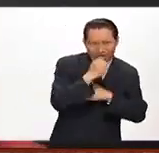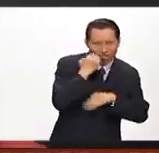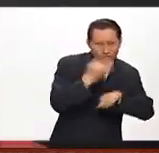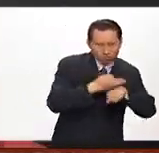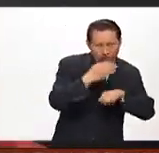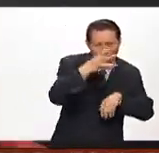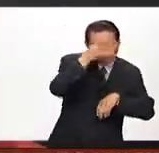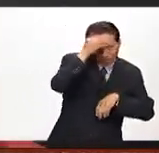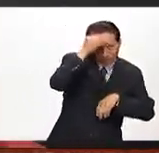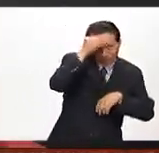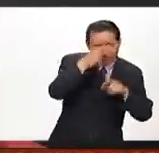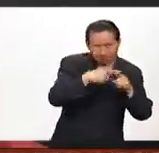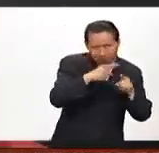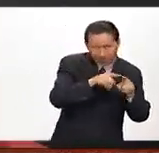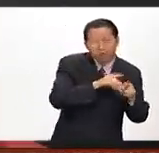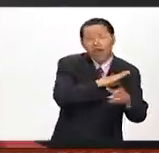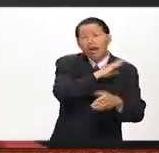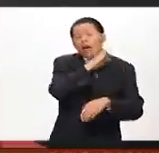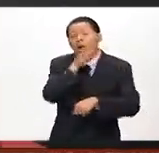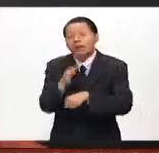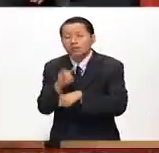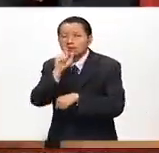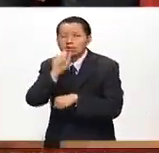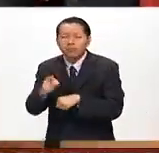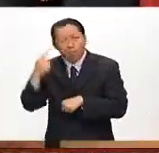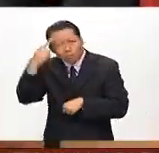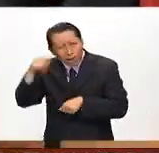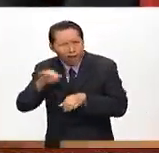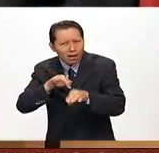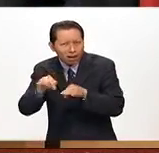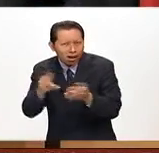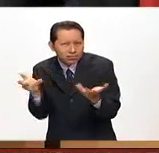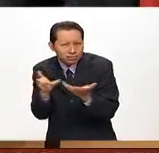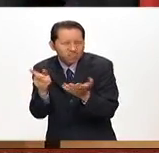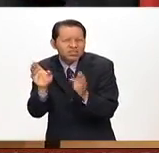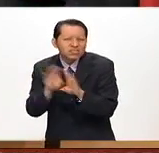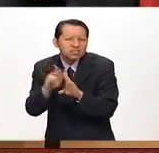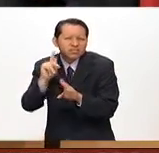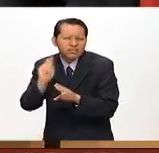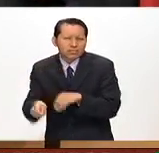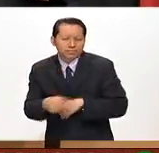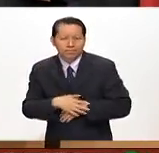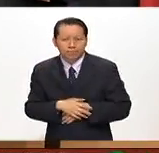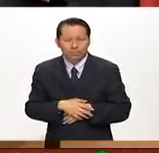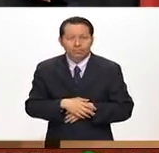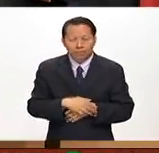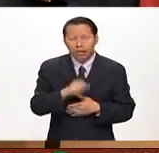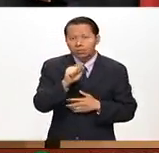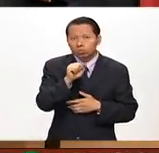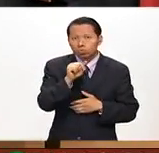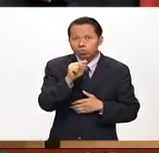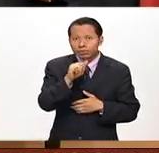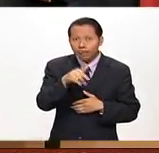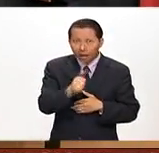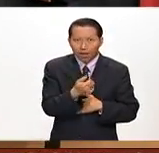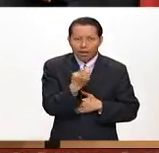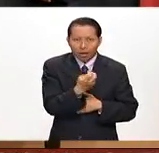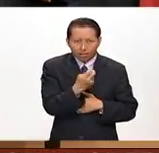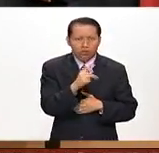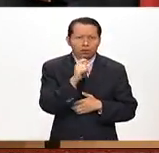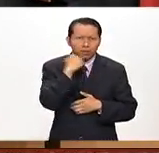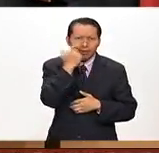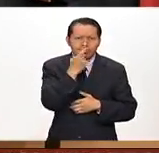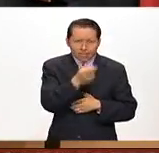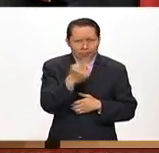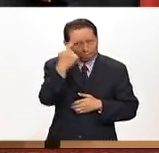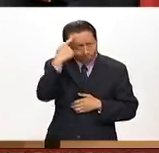al campo laboral. ¿Qué es, diría yo, Susana, el punto clave para tener un buen desempeño